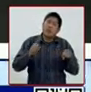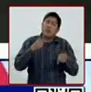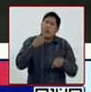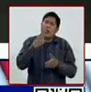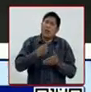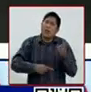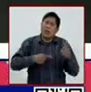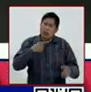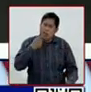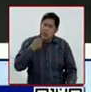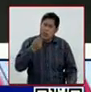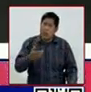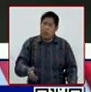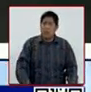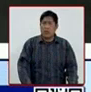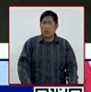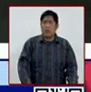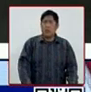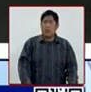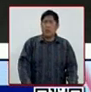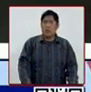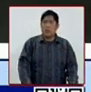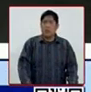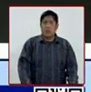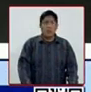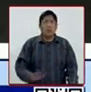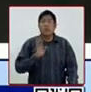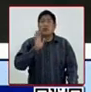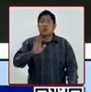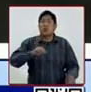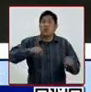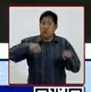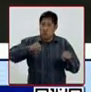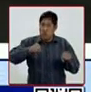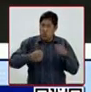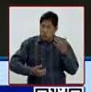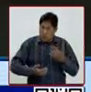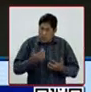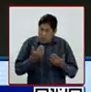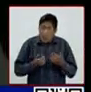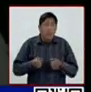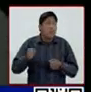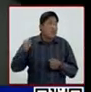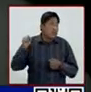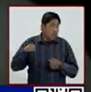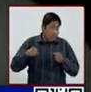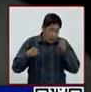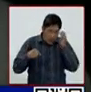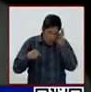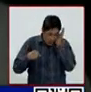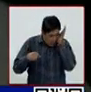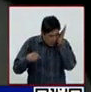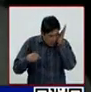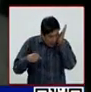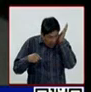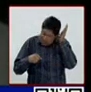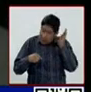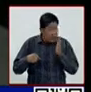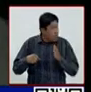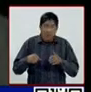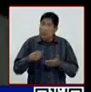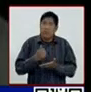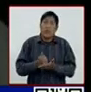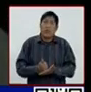lo que le dijo Prácticamente la han destrozado la moto se la estaban quemando sí tenemos que ayudar